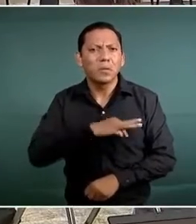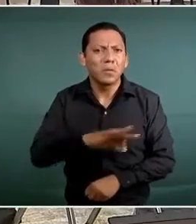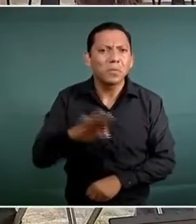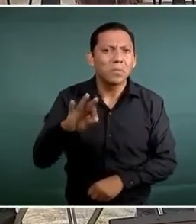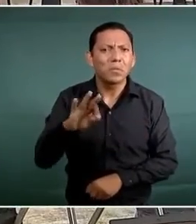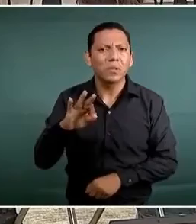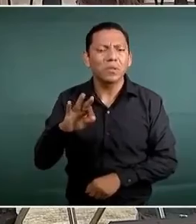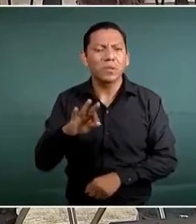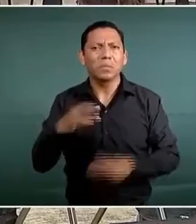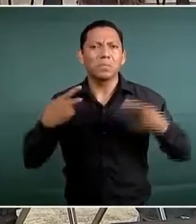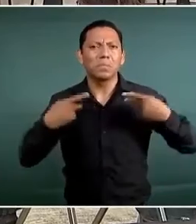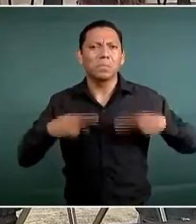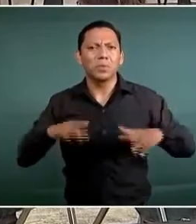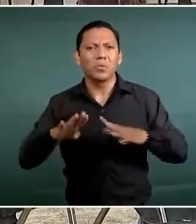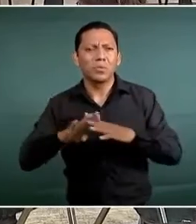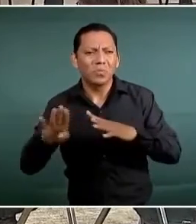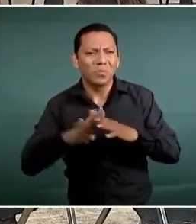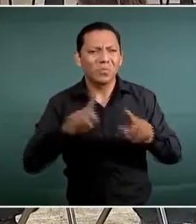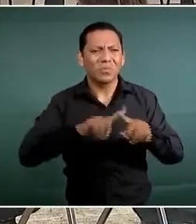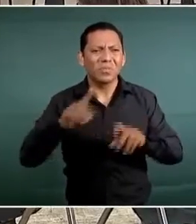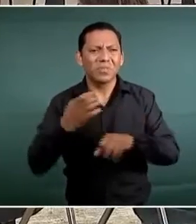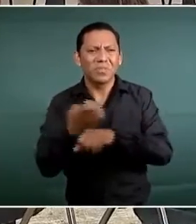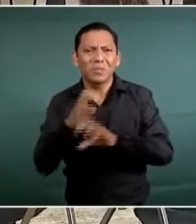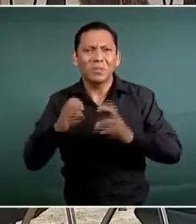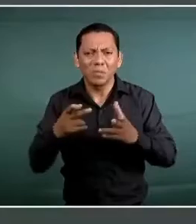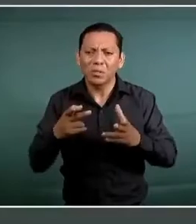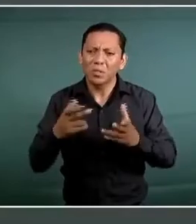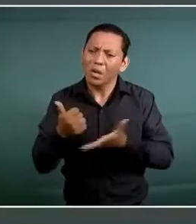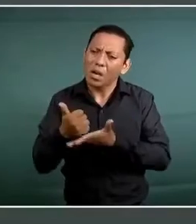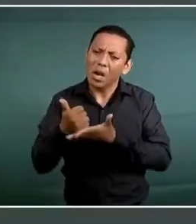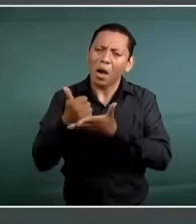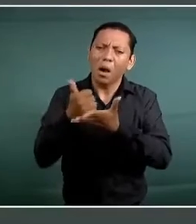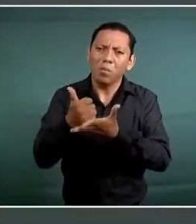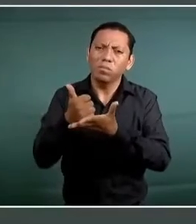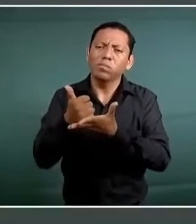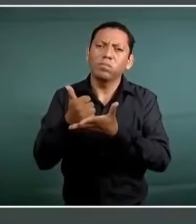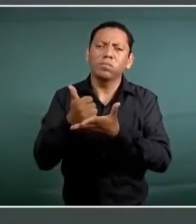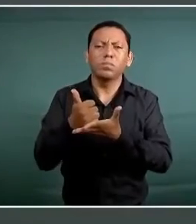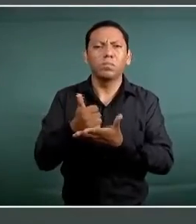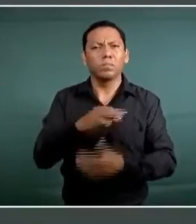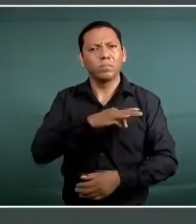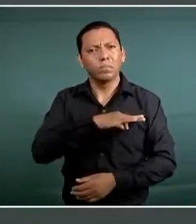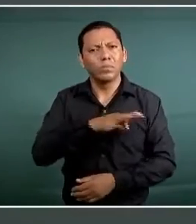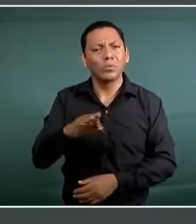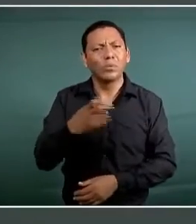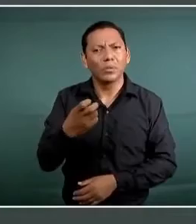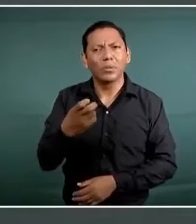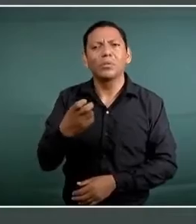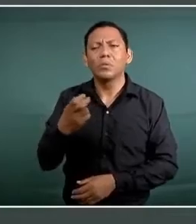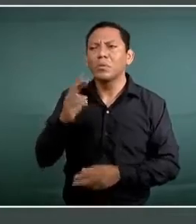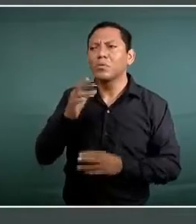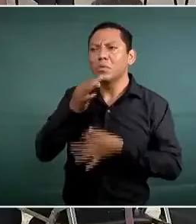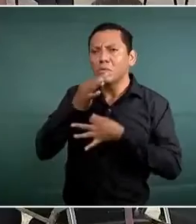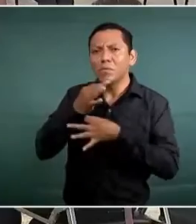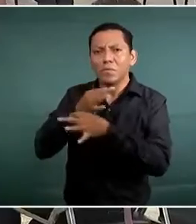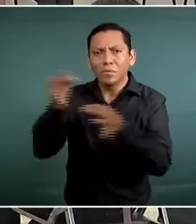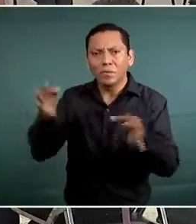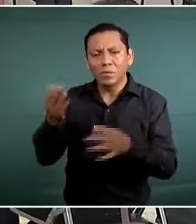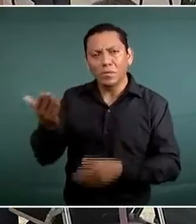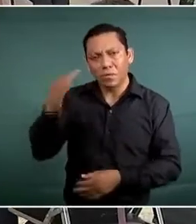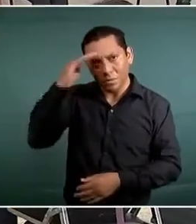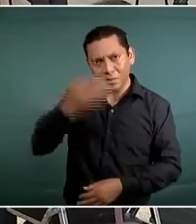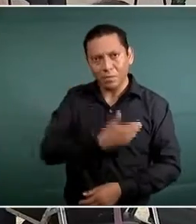a los migrantes en Chiapas, que también nos dio un buen resultado. Esto es lo que podría informar, señor presidente.